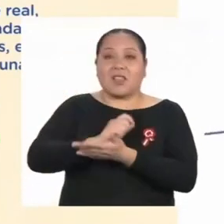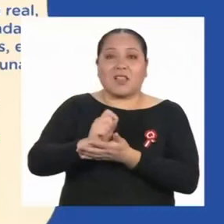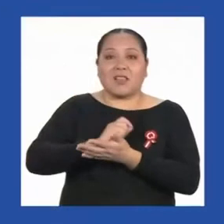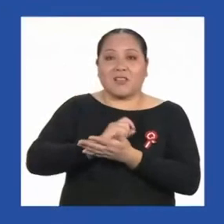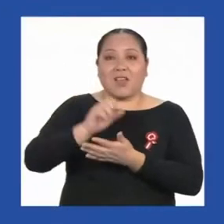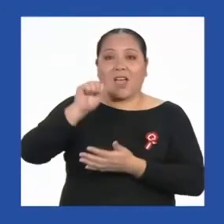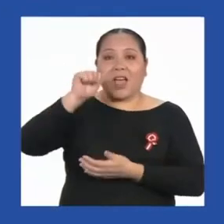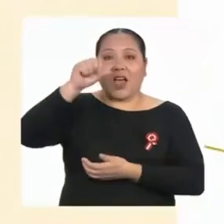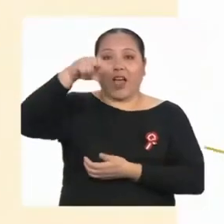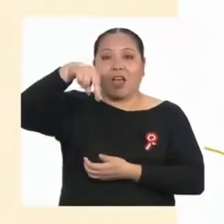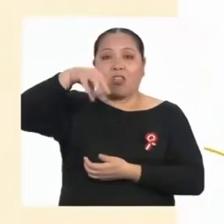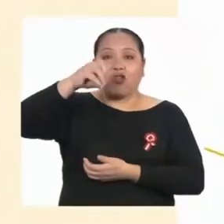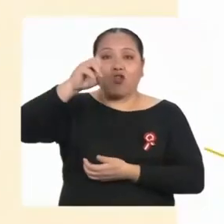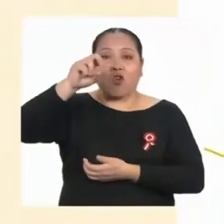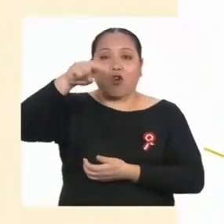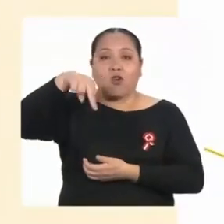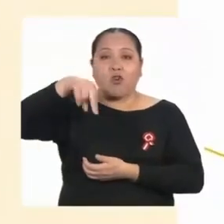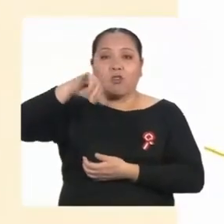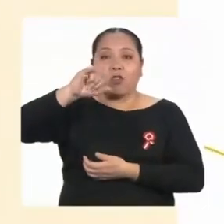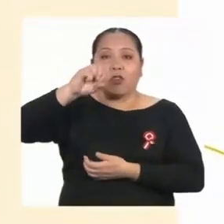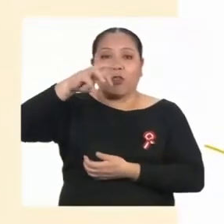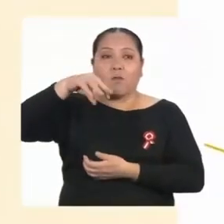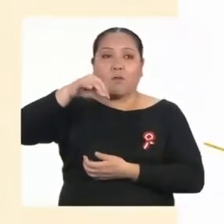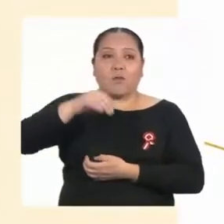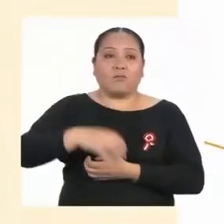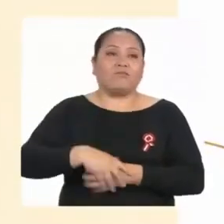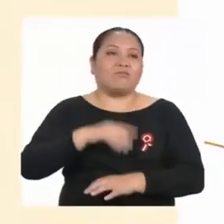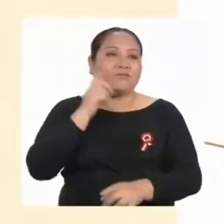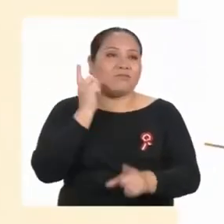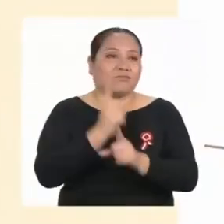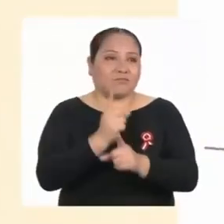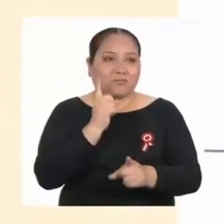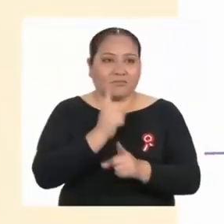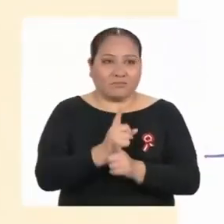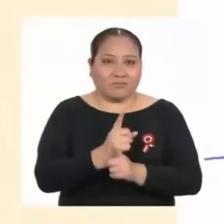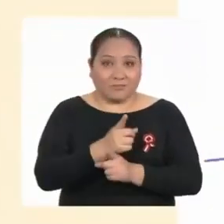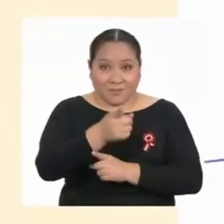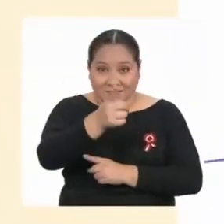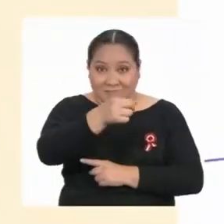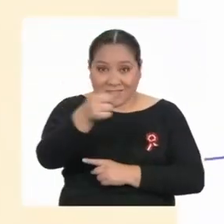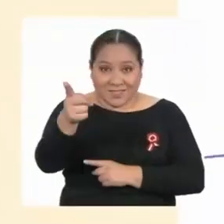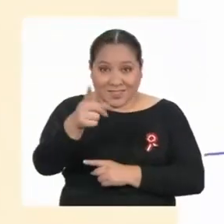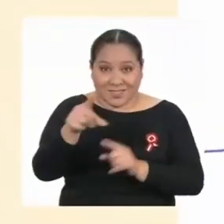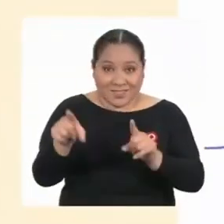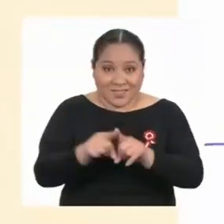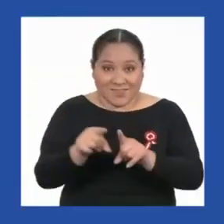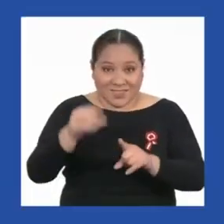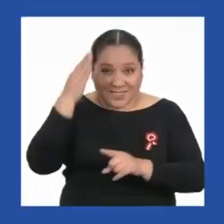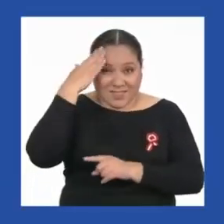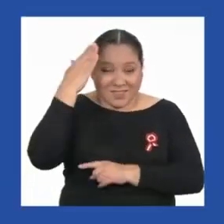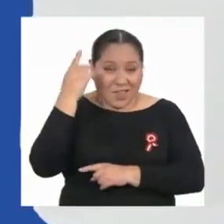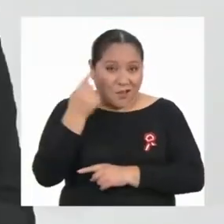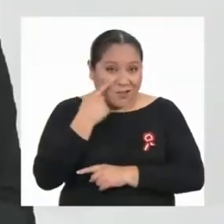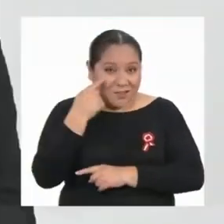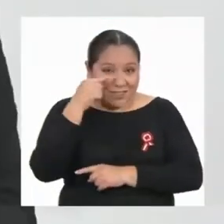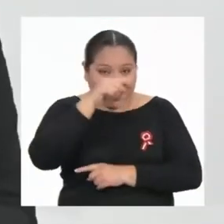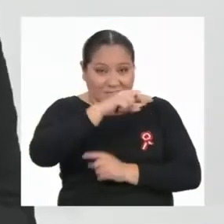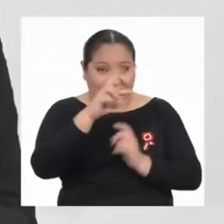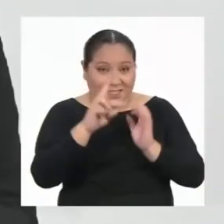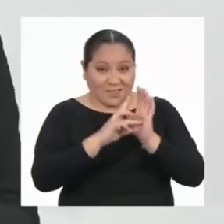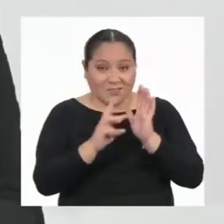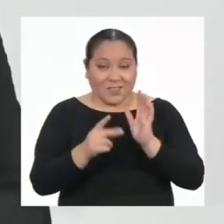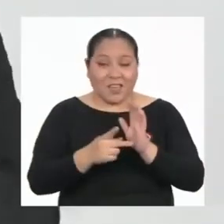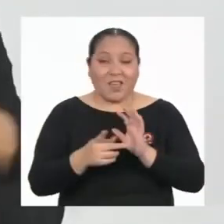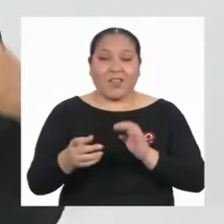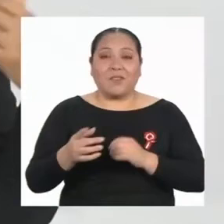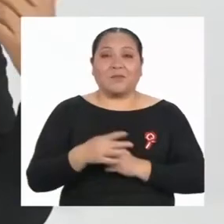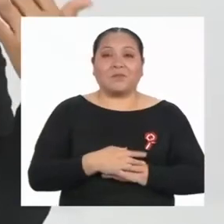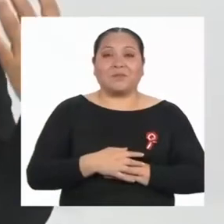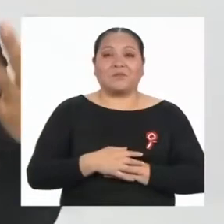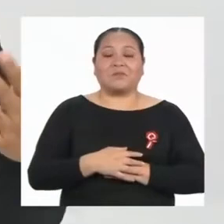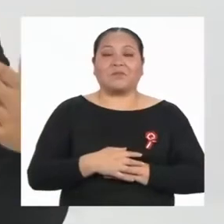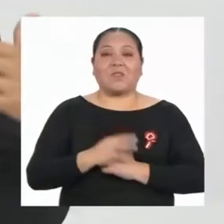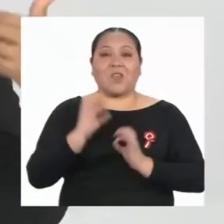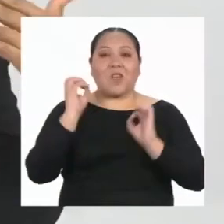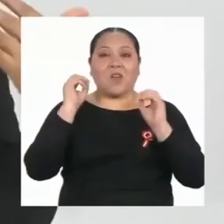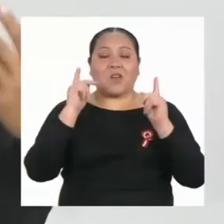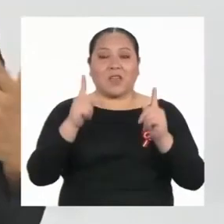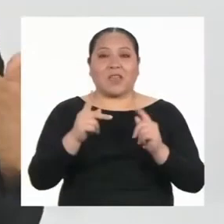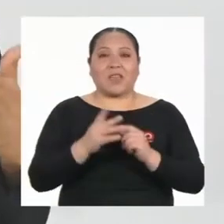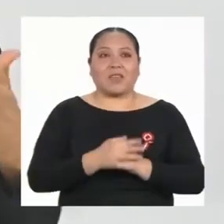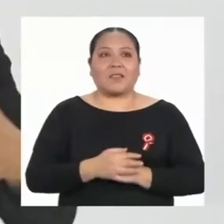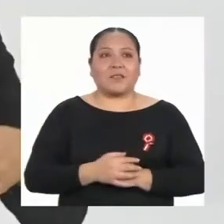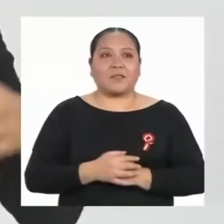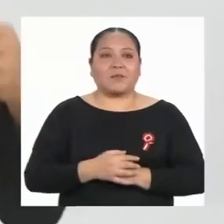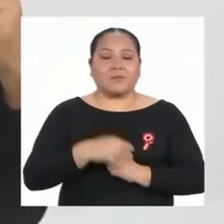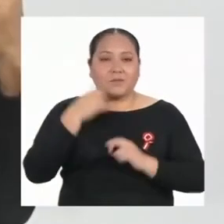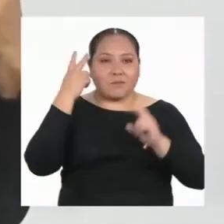el diccionario. ¡Acertamos! ¿Lo acertaron también todas y todos en casa? Bien, ahora saquemos